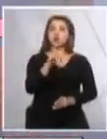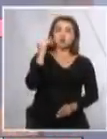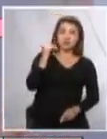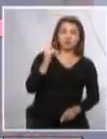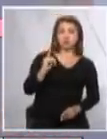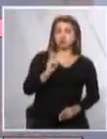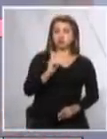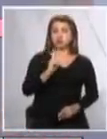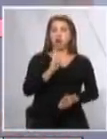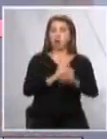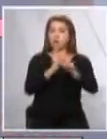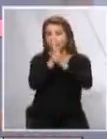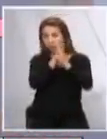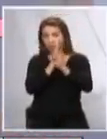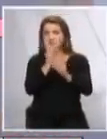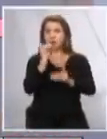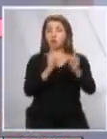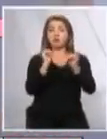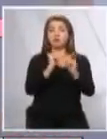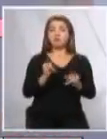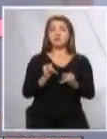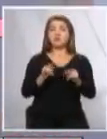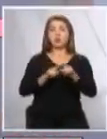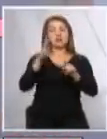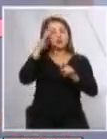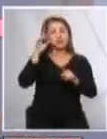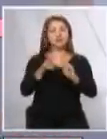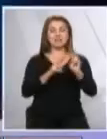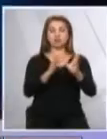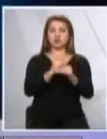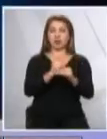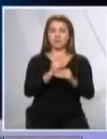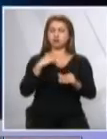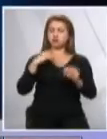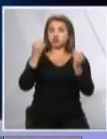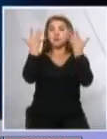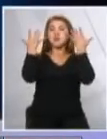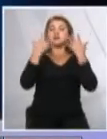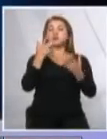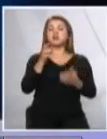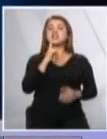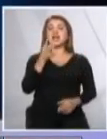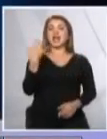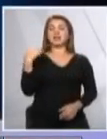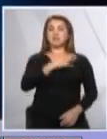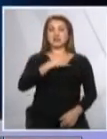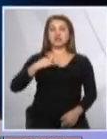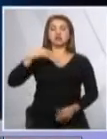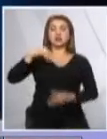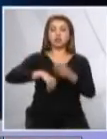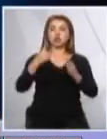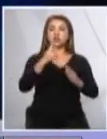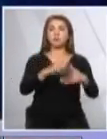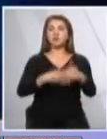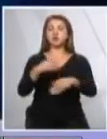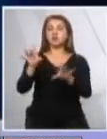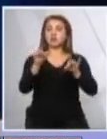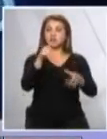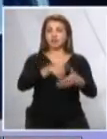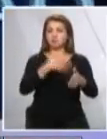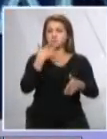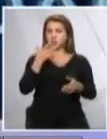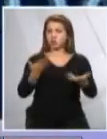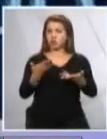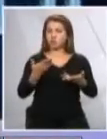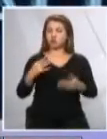los que sabían lo escondían porque sabían que de alguna manera estaban haciendo trampa. Ahora a mí me llama la atención que alguien que fue ministro del Interior en dos procesos electorales diga algo como esto, porque uno